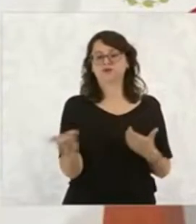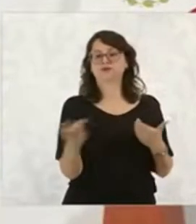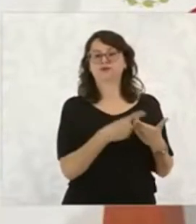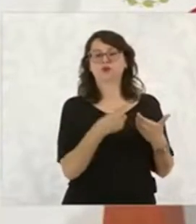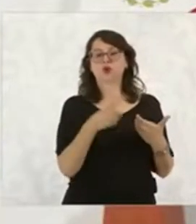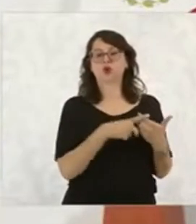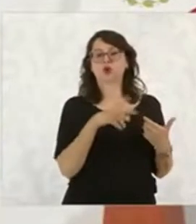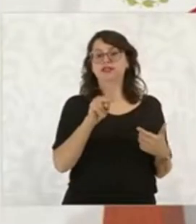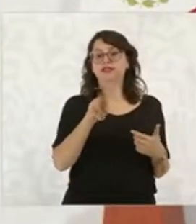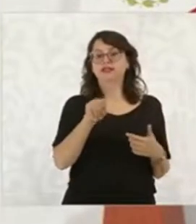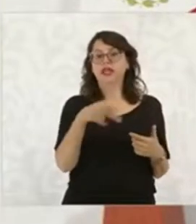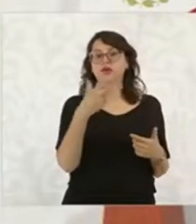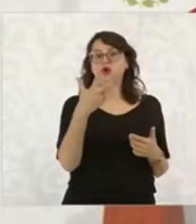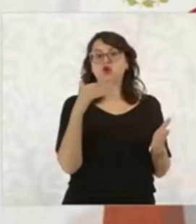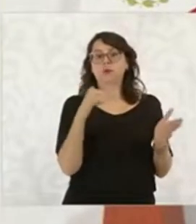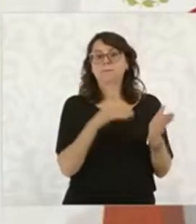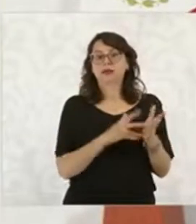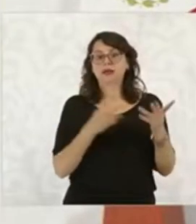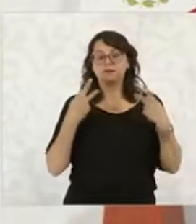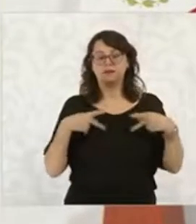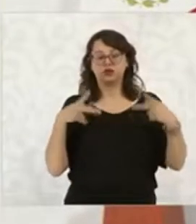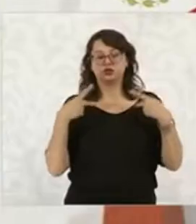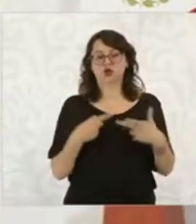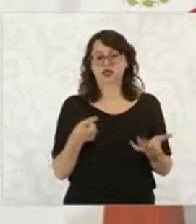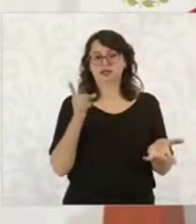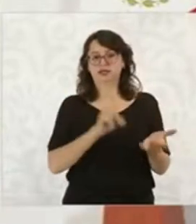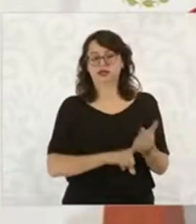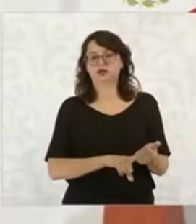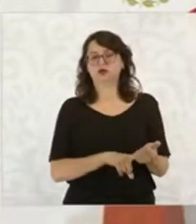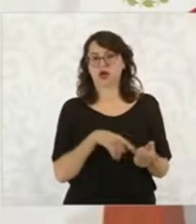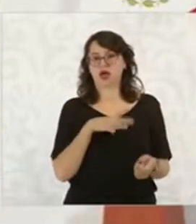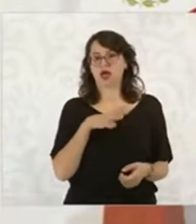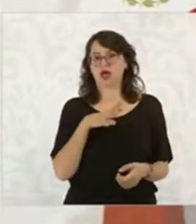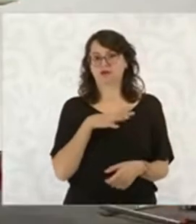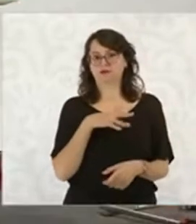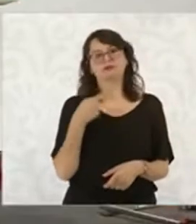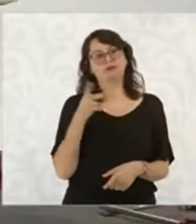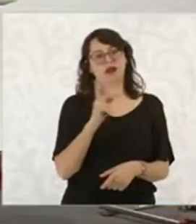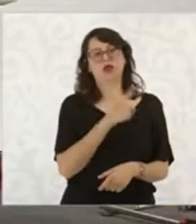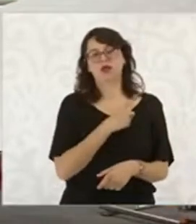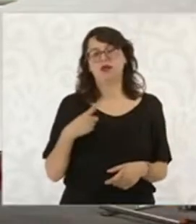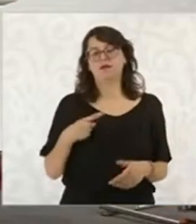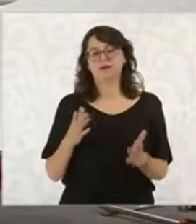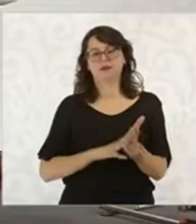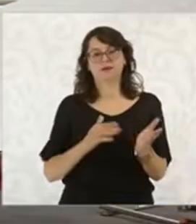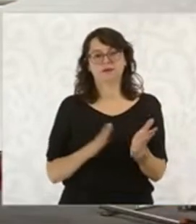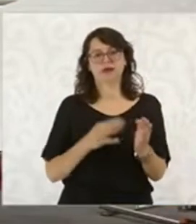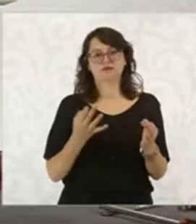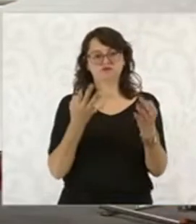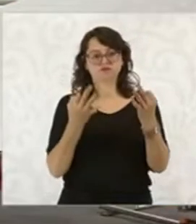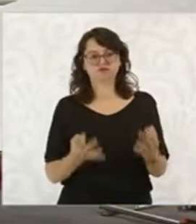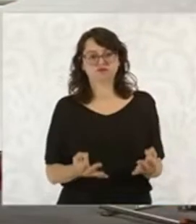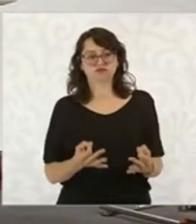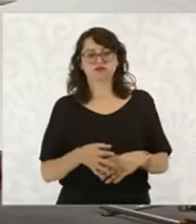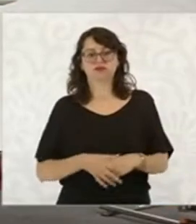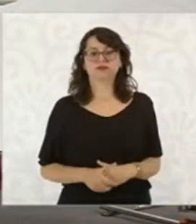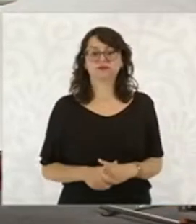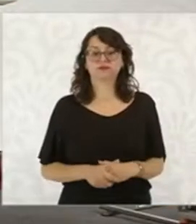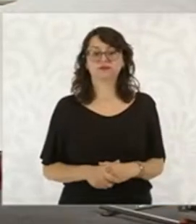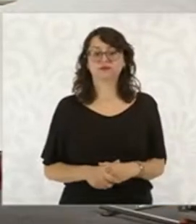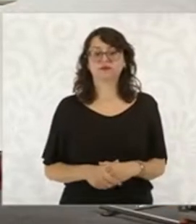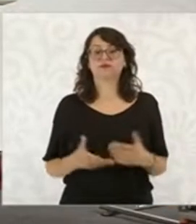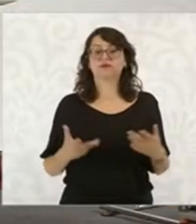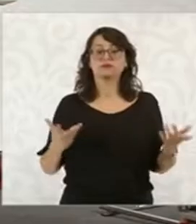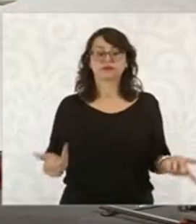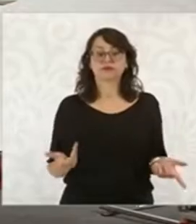tamaño es la importancia que tengan sus títulos en regla. Pasamos a la siguiente lámina, por favor. ¿A quién va dirigido? Bueno,